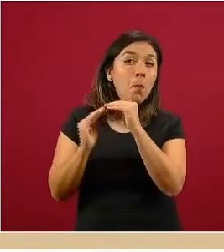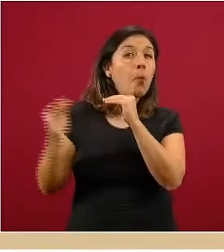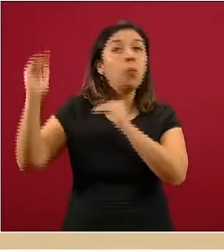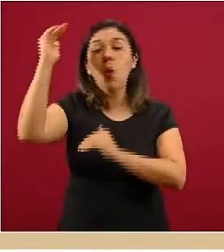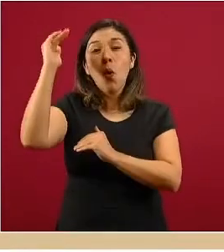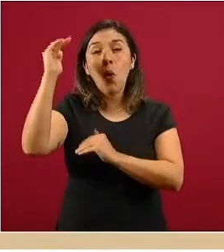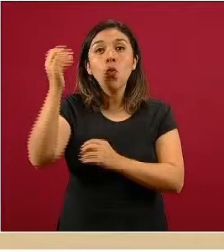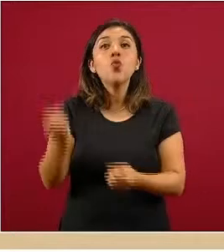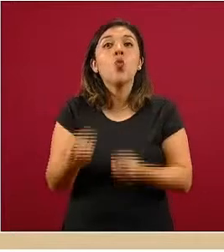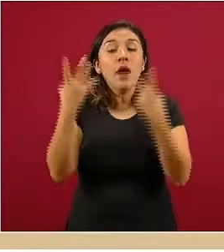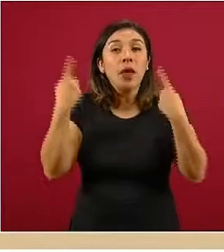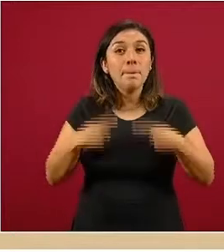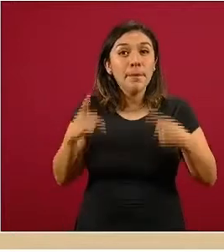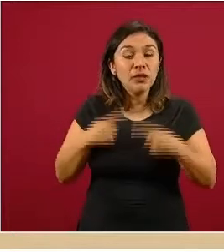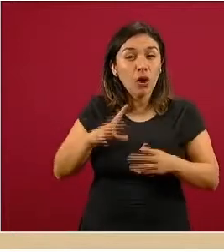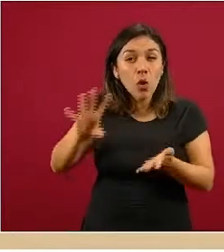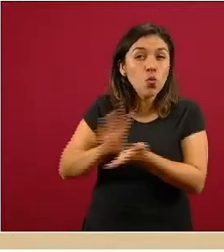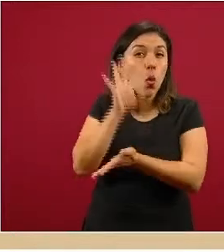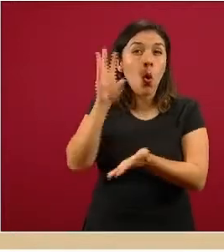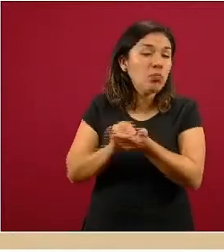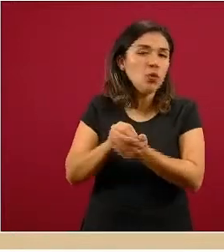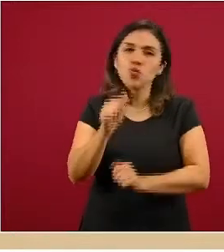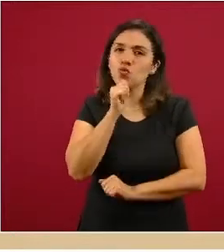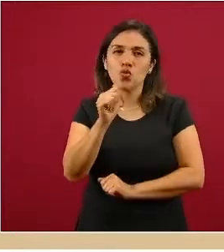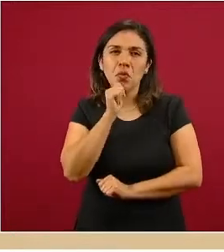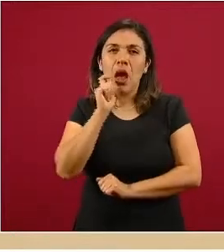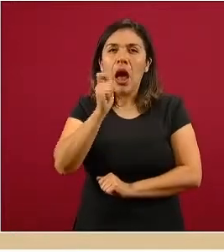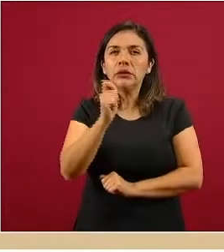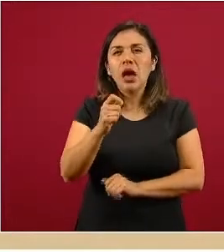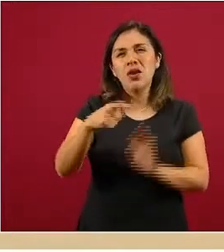Hasta el momento tenemos un total de